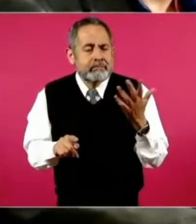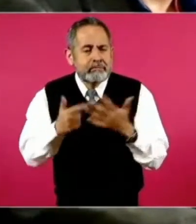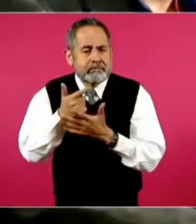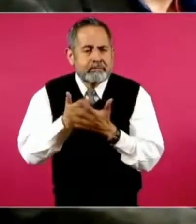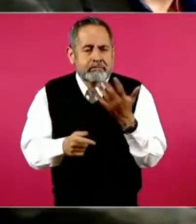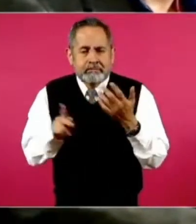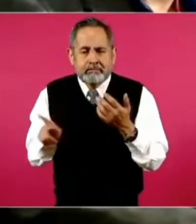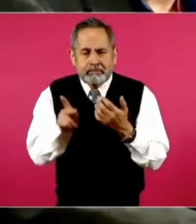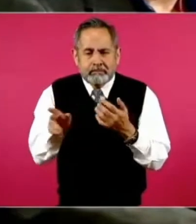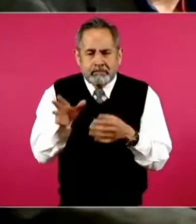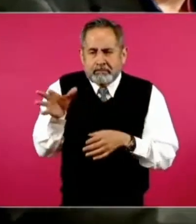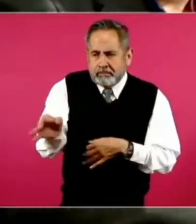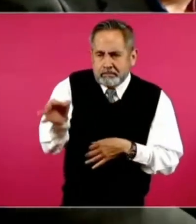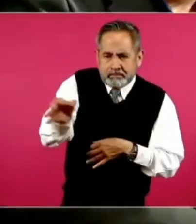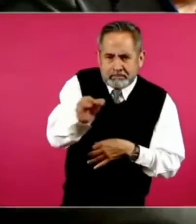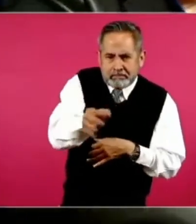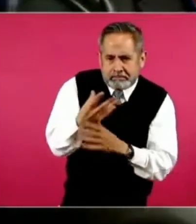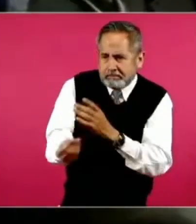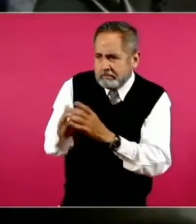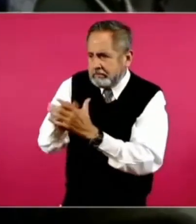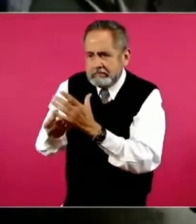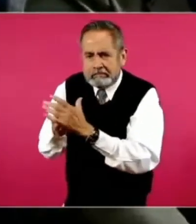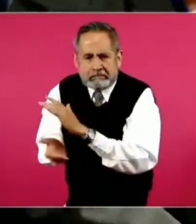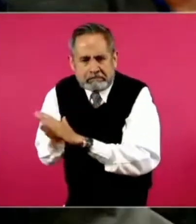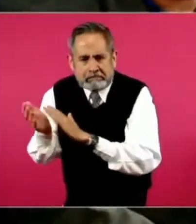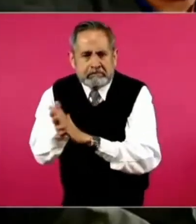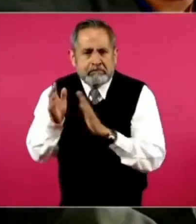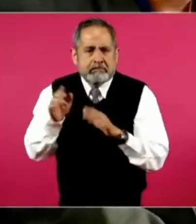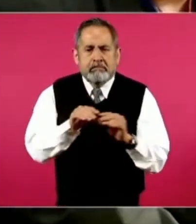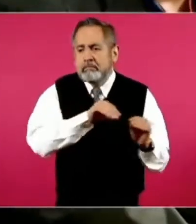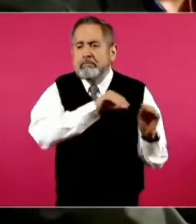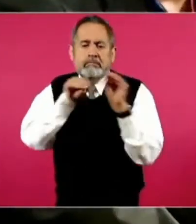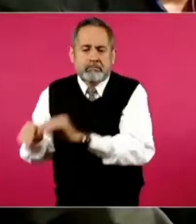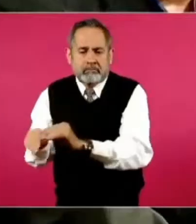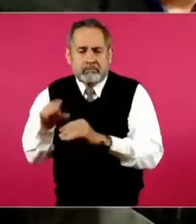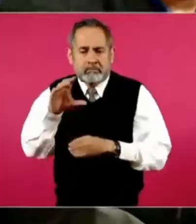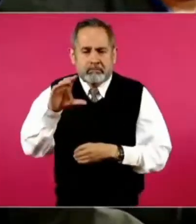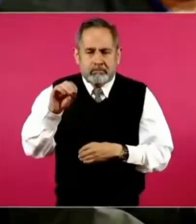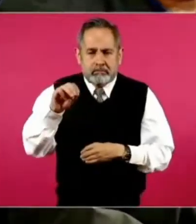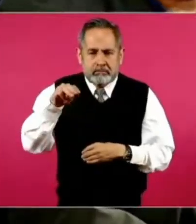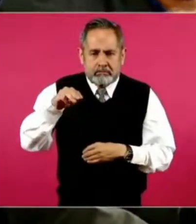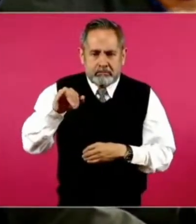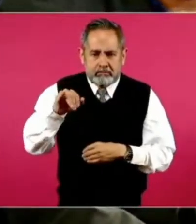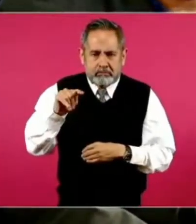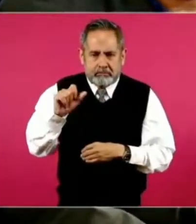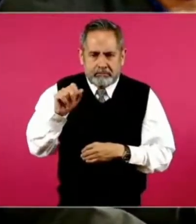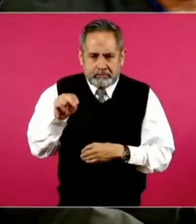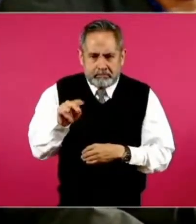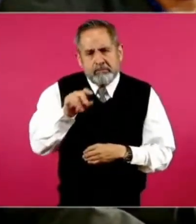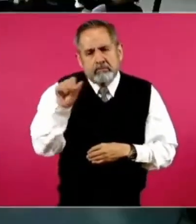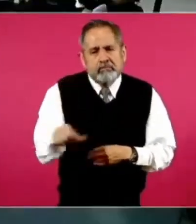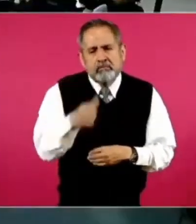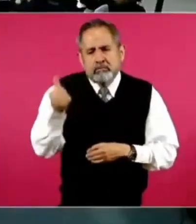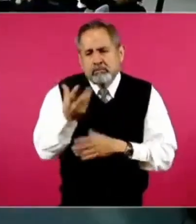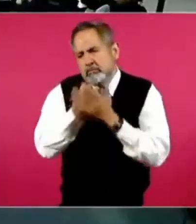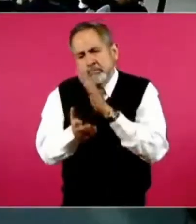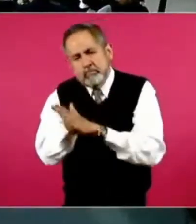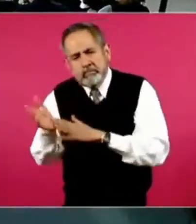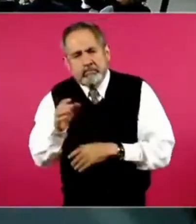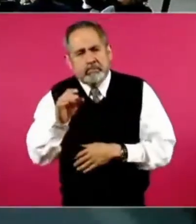Una gran parte de estos desplazados están en Comitán, otros se van a San